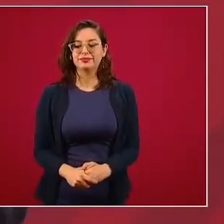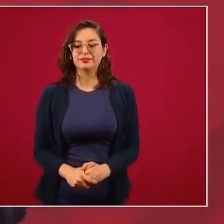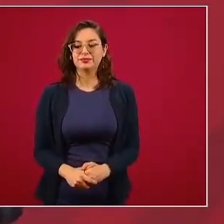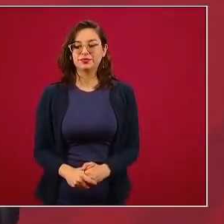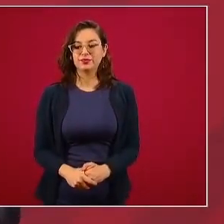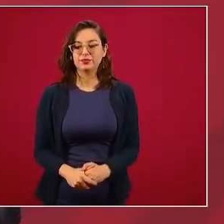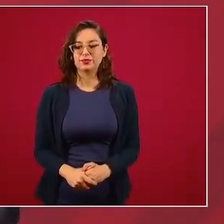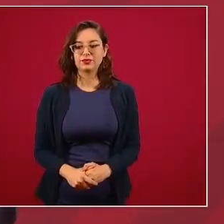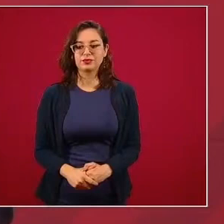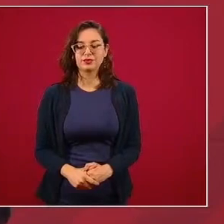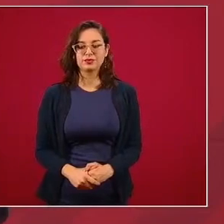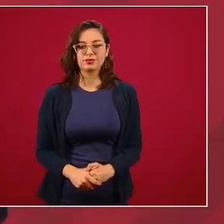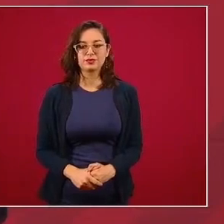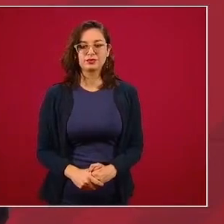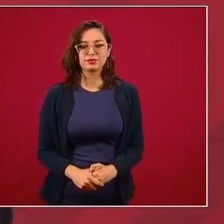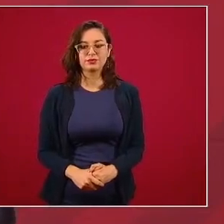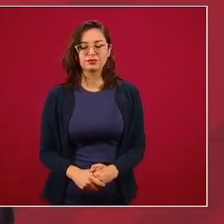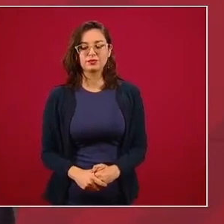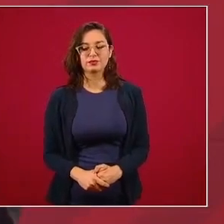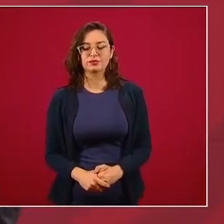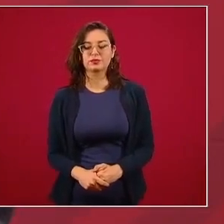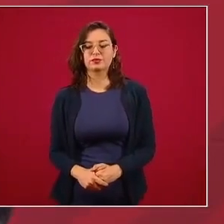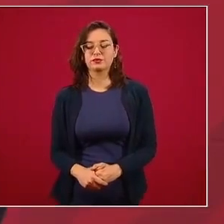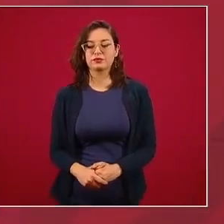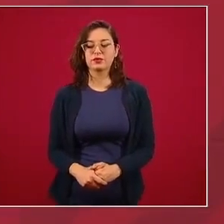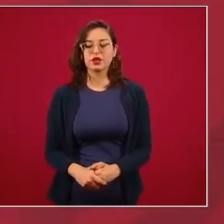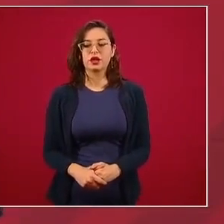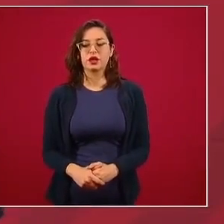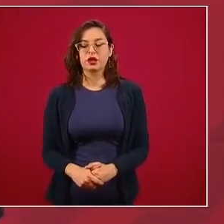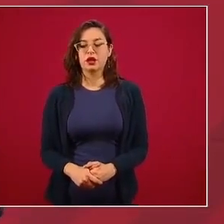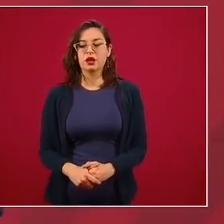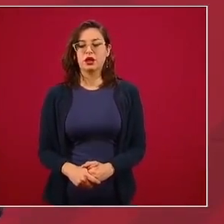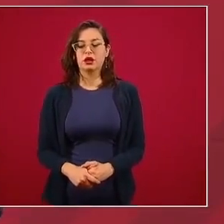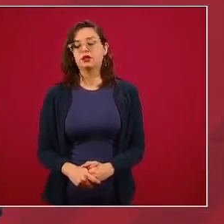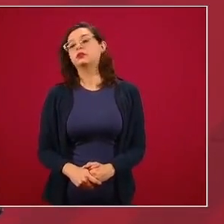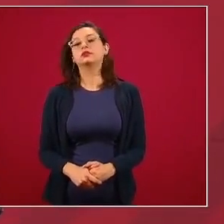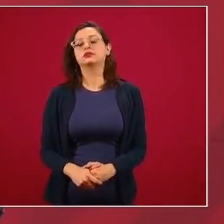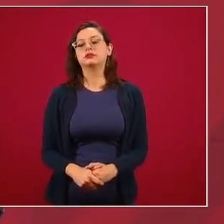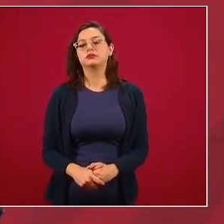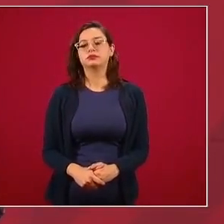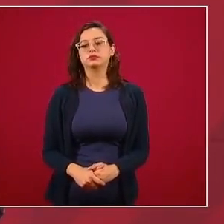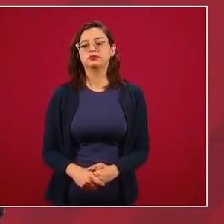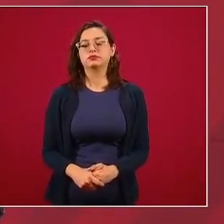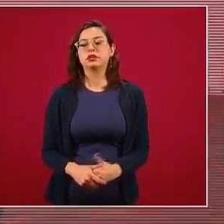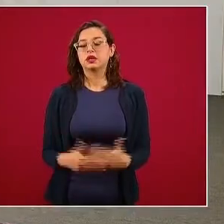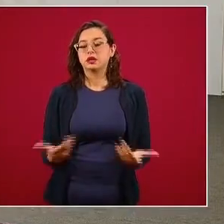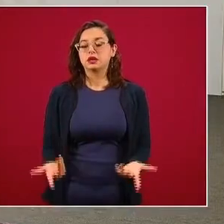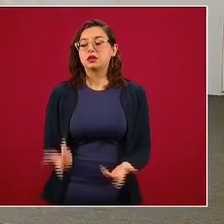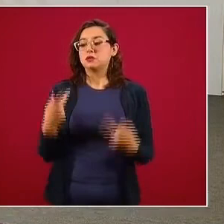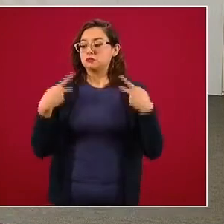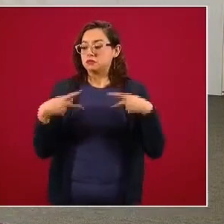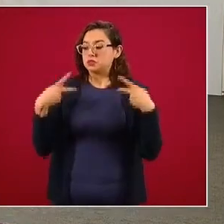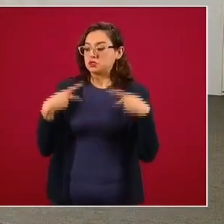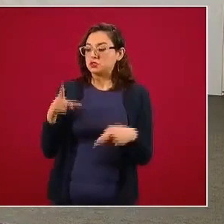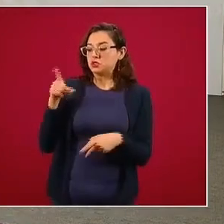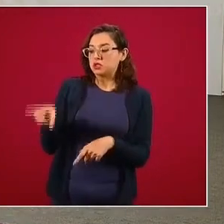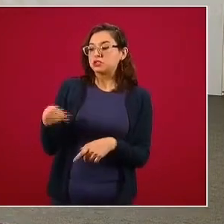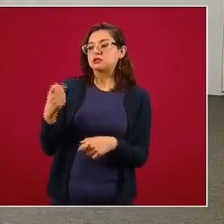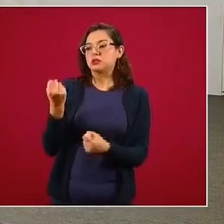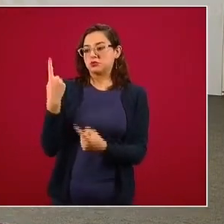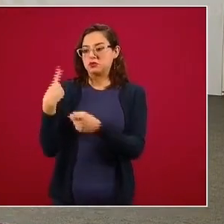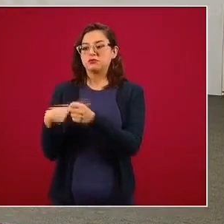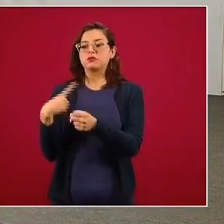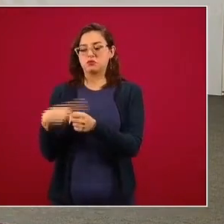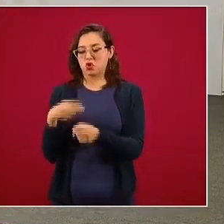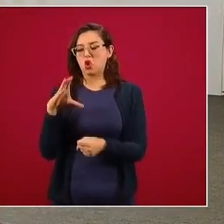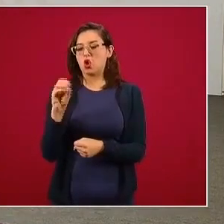Sobre las personas como nuestro compañero Rabindranath Salazar, que han dado positivo, efectivamente